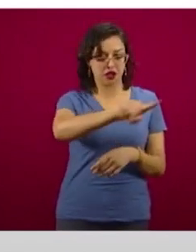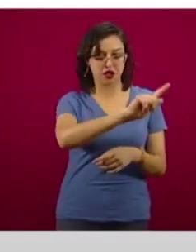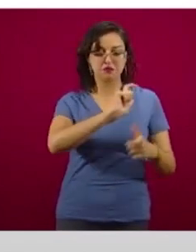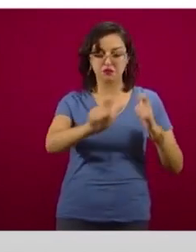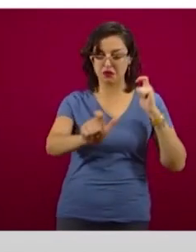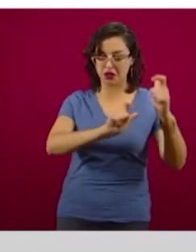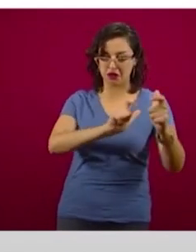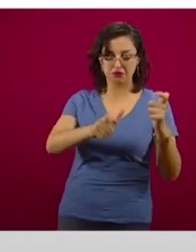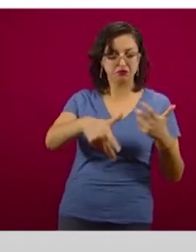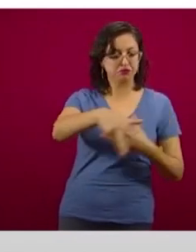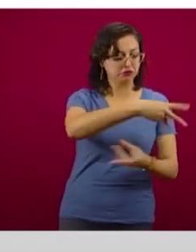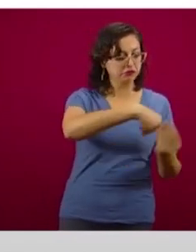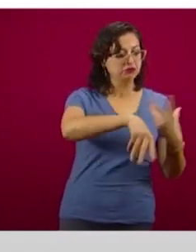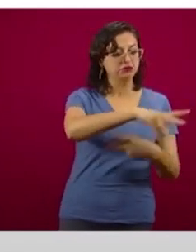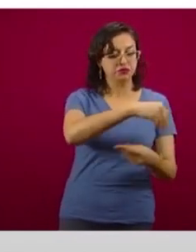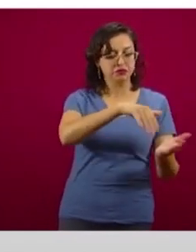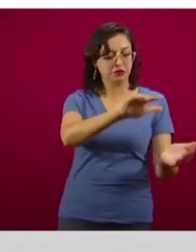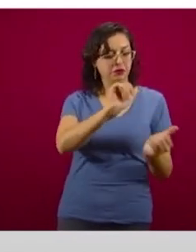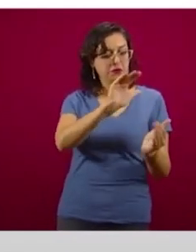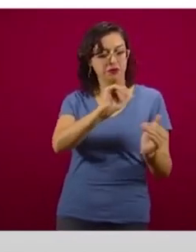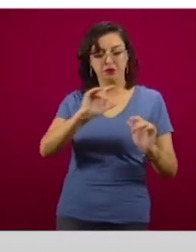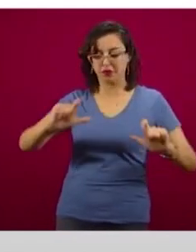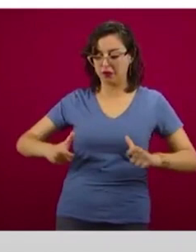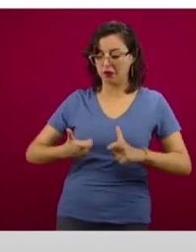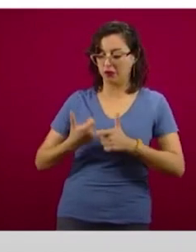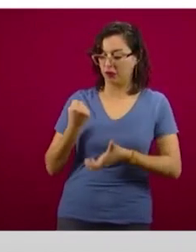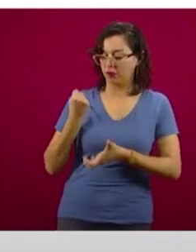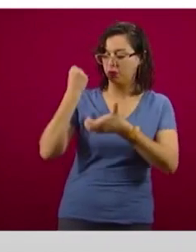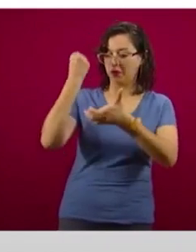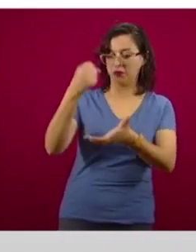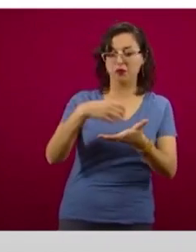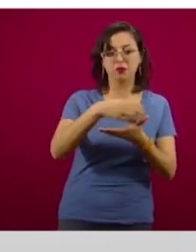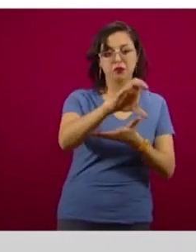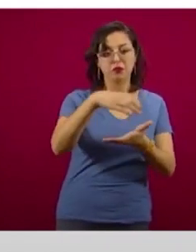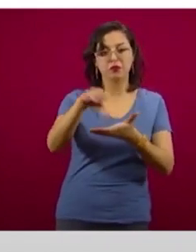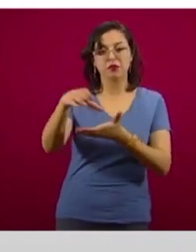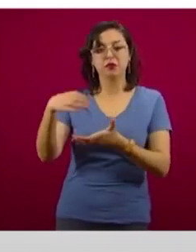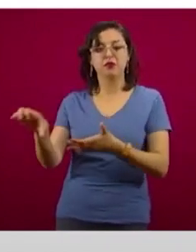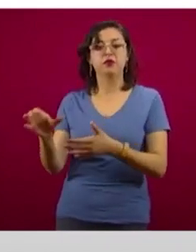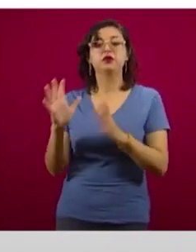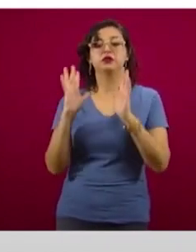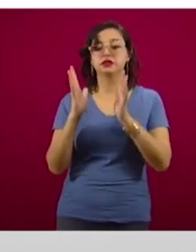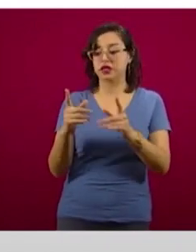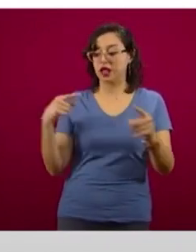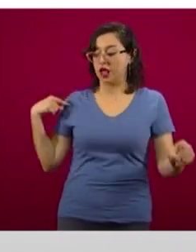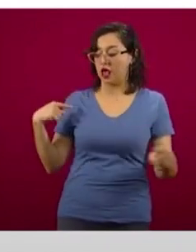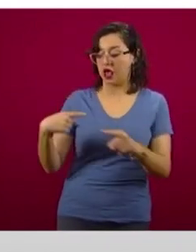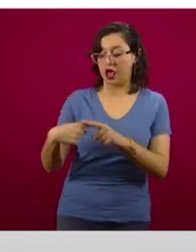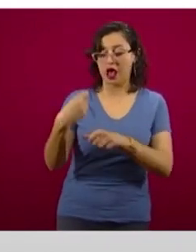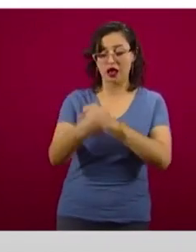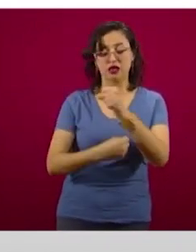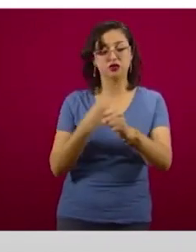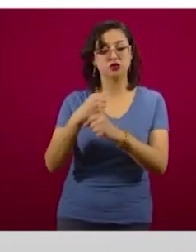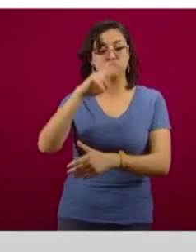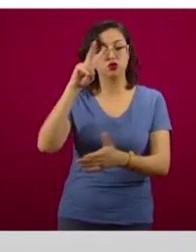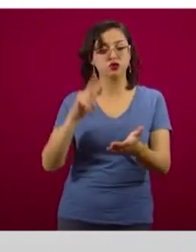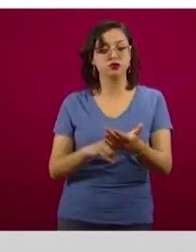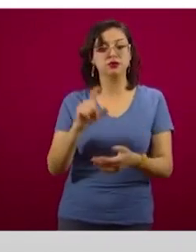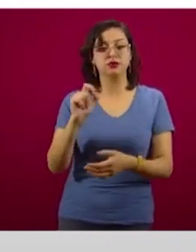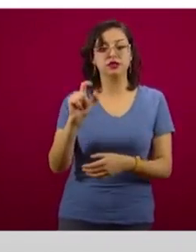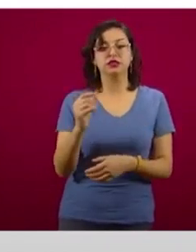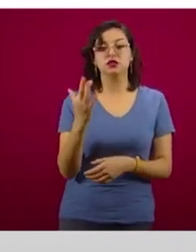recuperación. Hasta el día de hoy se han colocado ya 58 mil tandas. Veníamos colocando